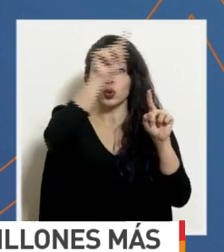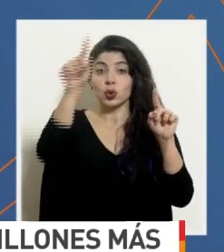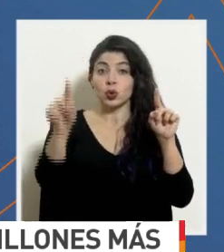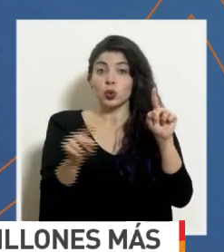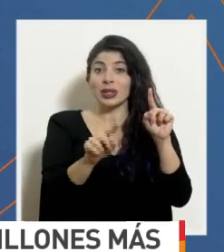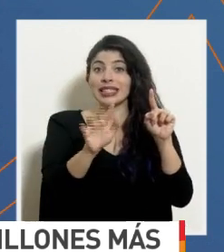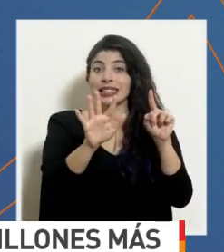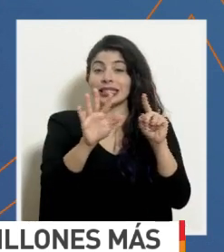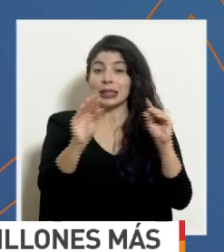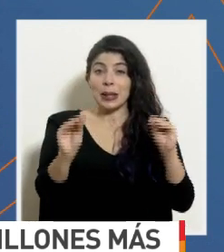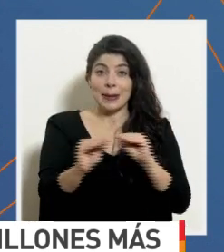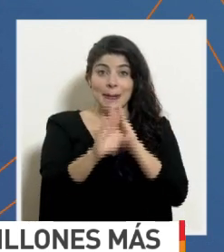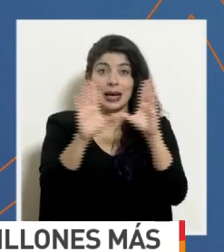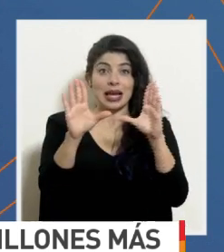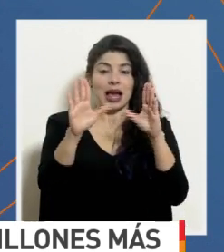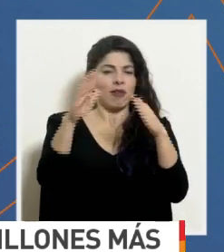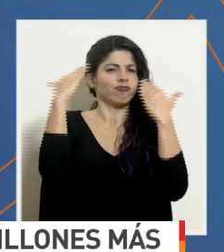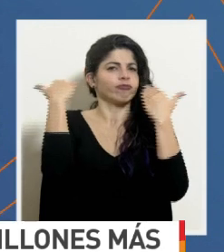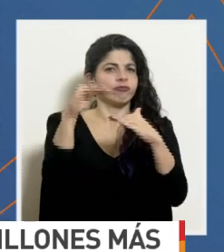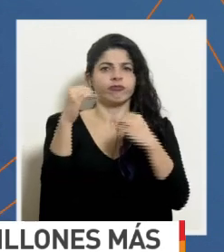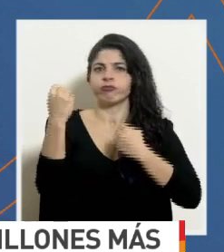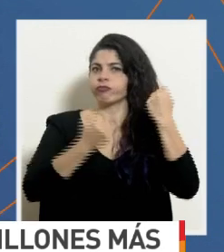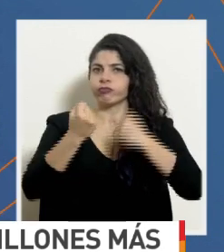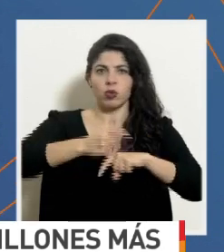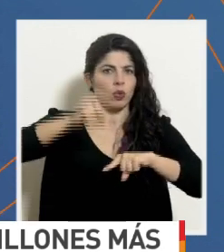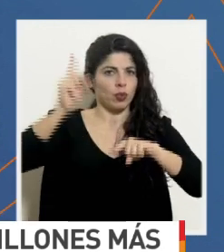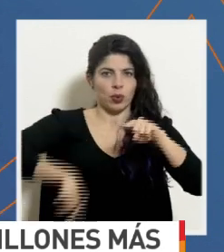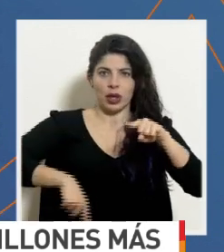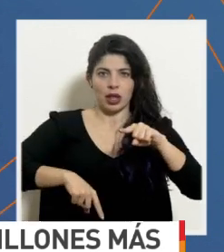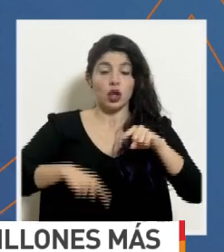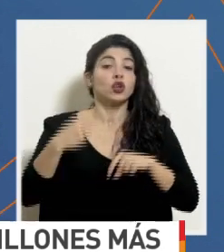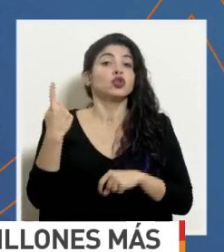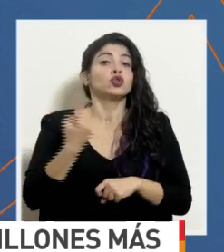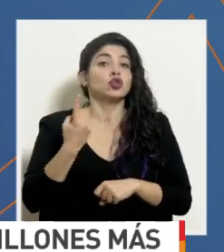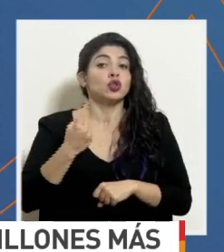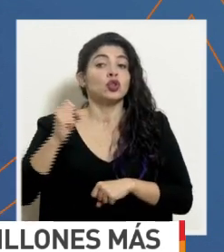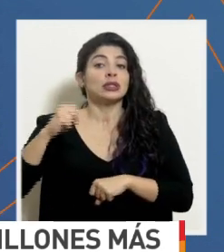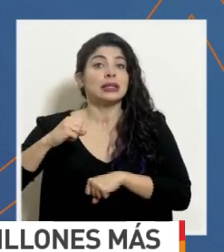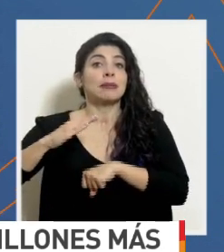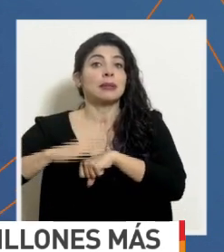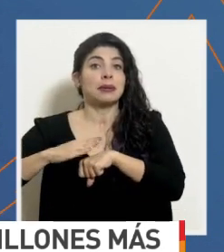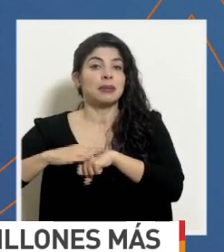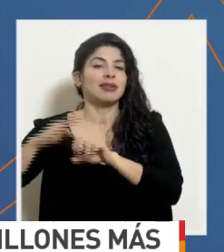la mañana, restricción total, aplicando